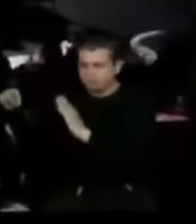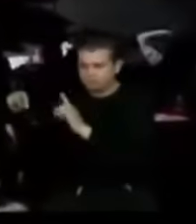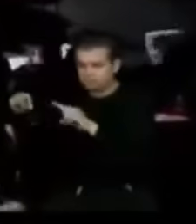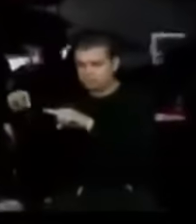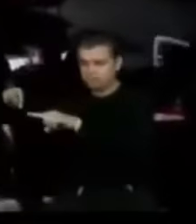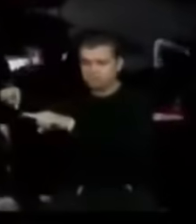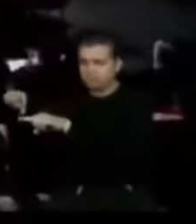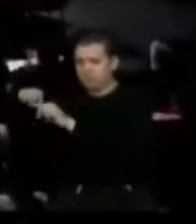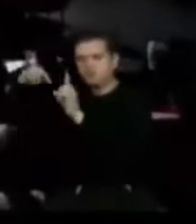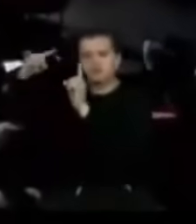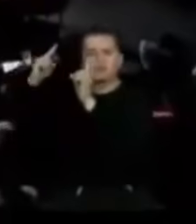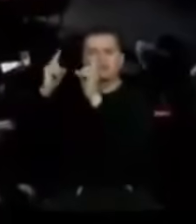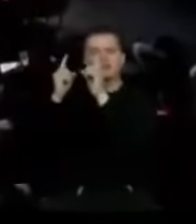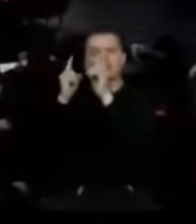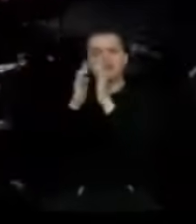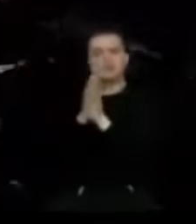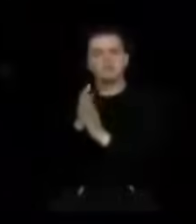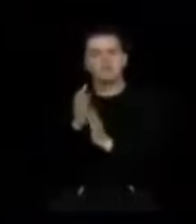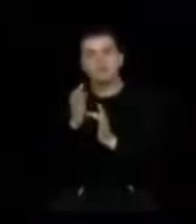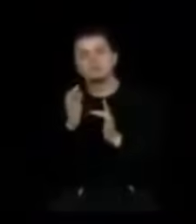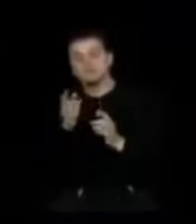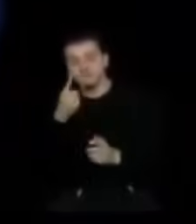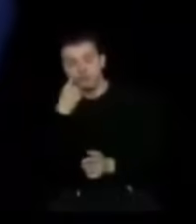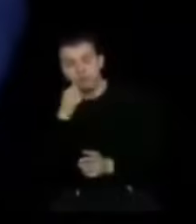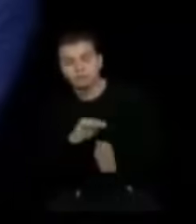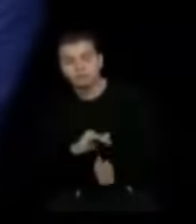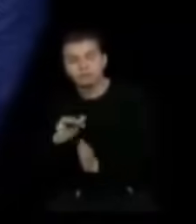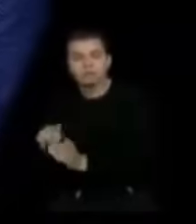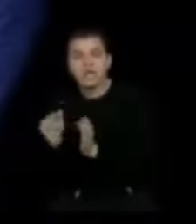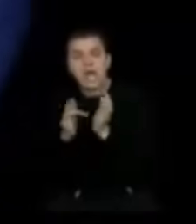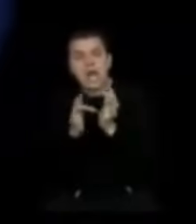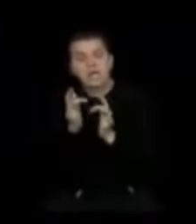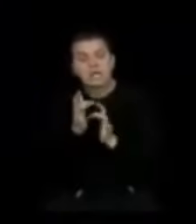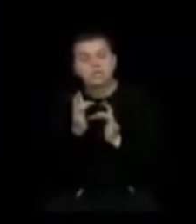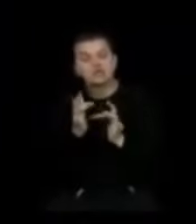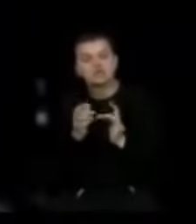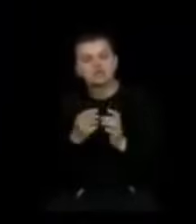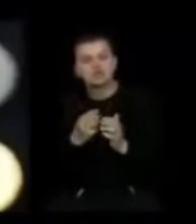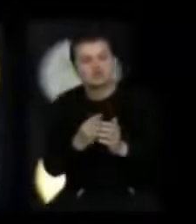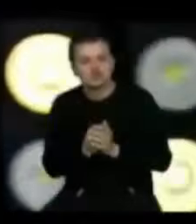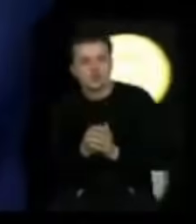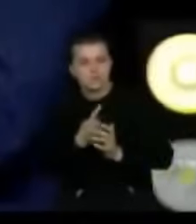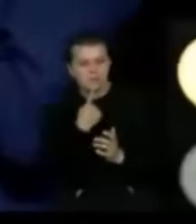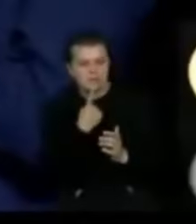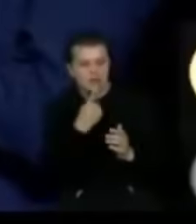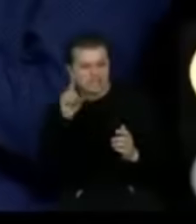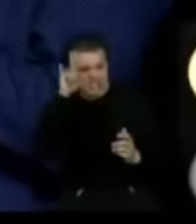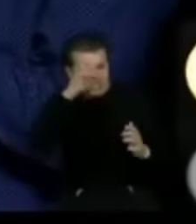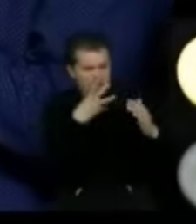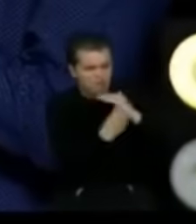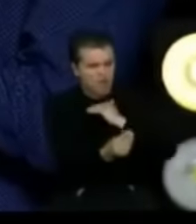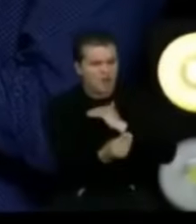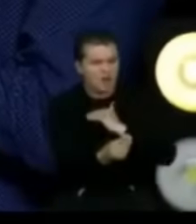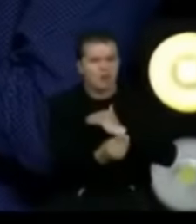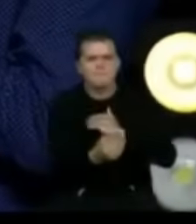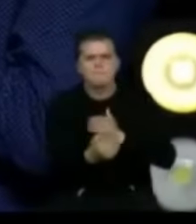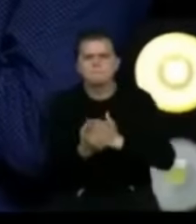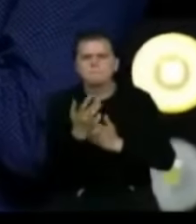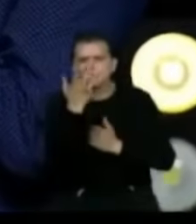Jesús echaba fuera demonios por el Espíritu Santo.